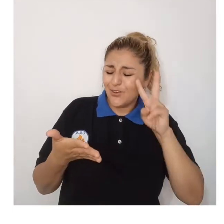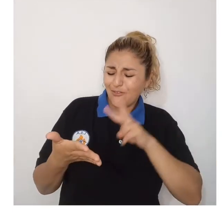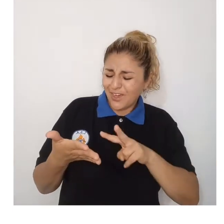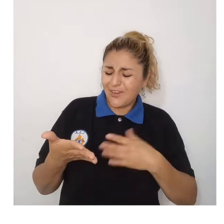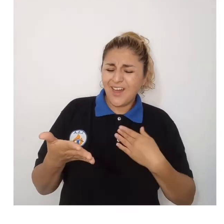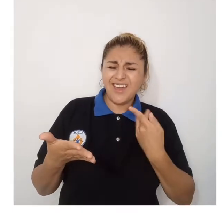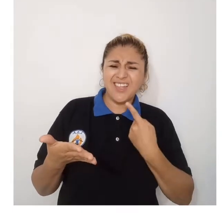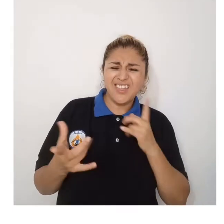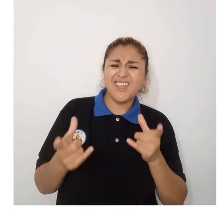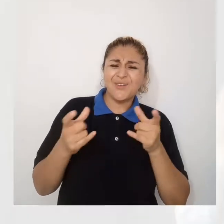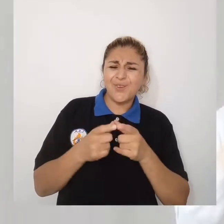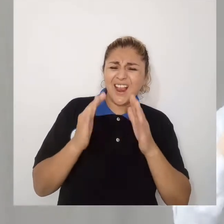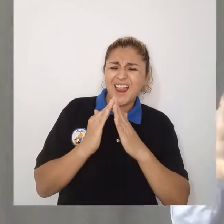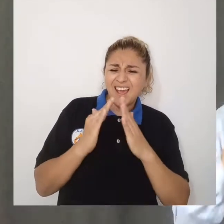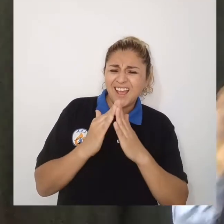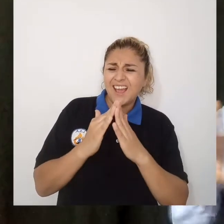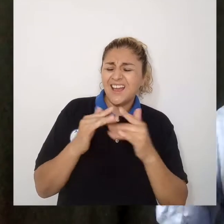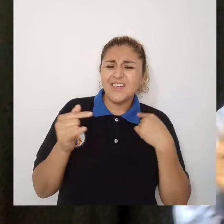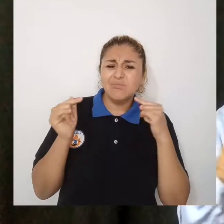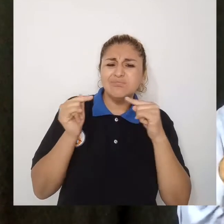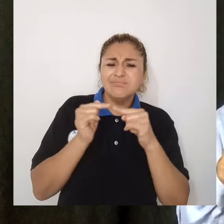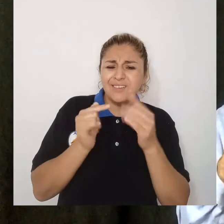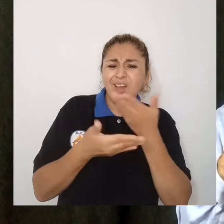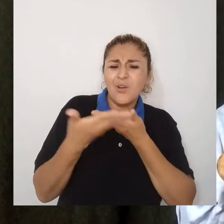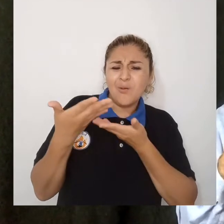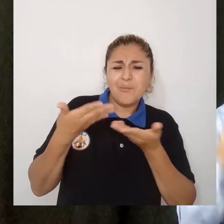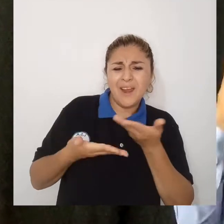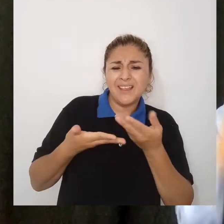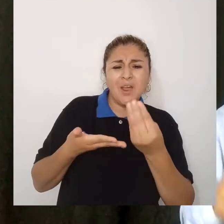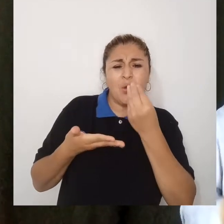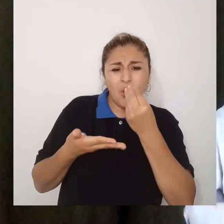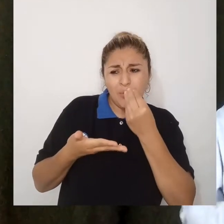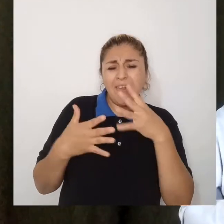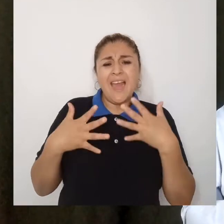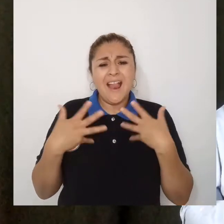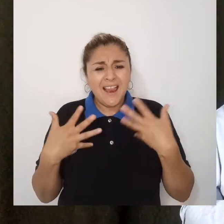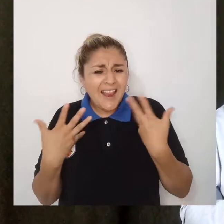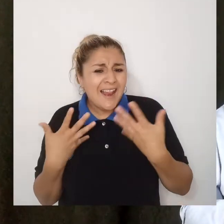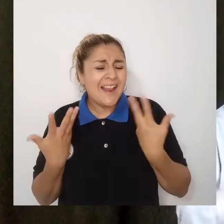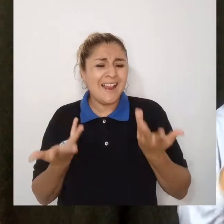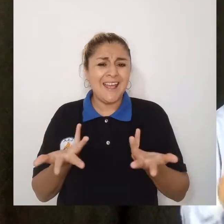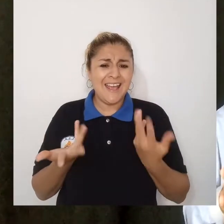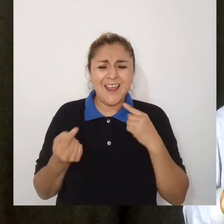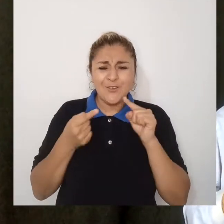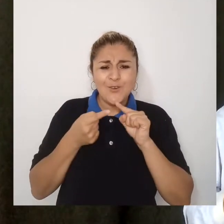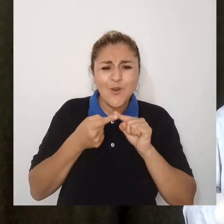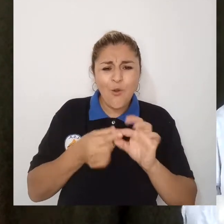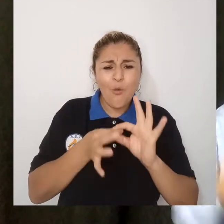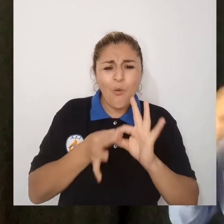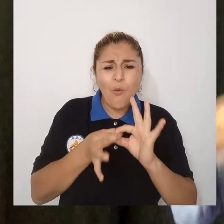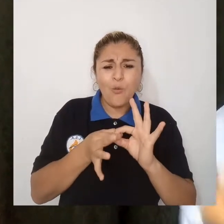en estar juntos comiendo alegres unánimes